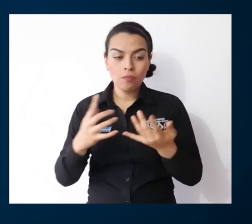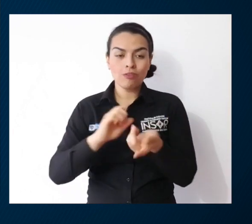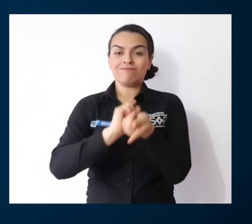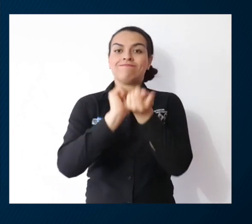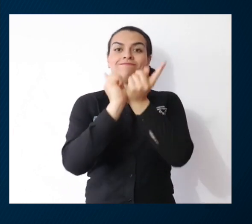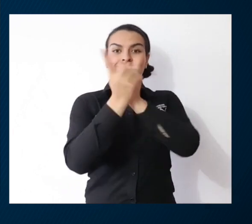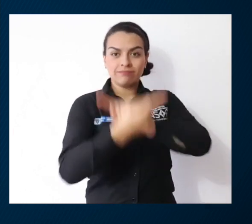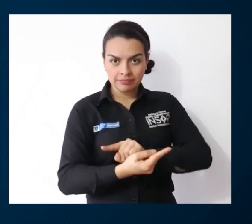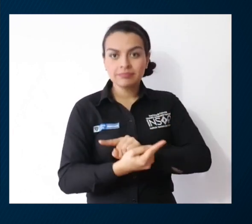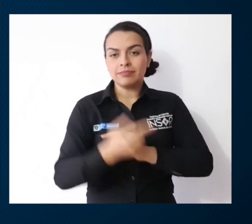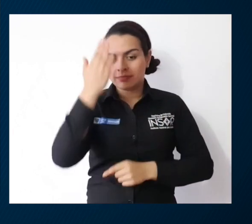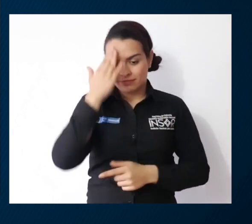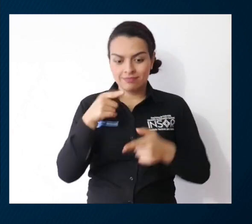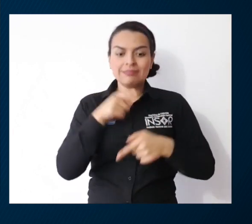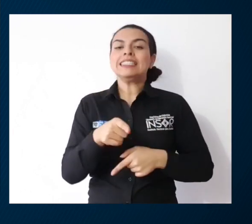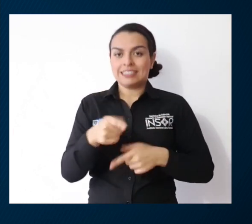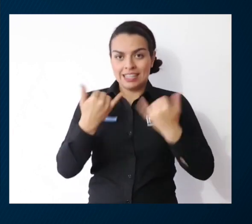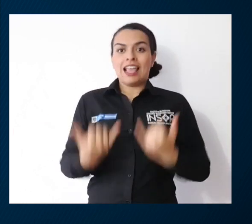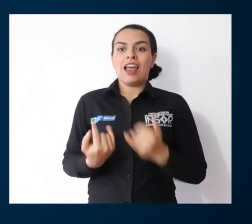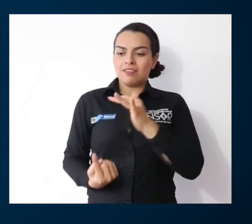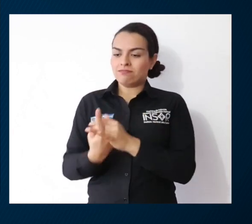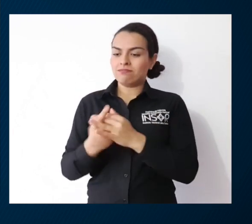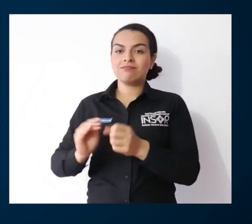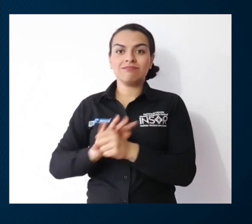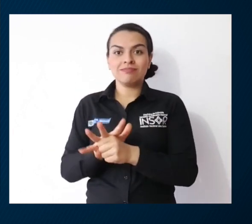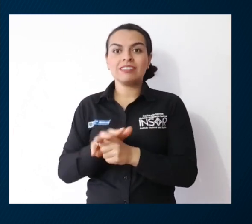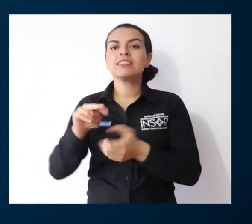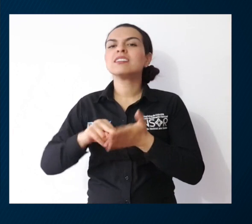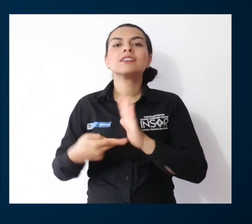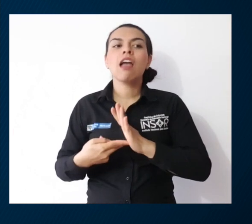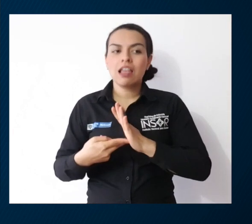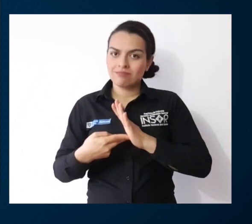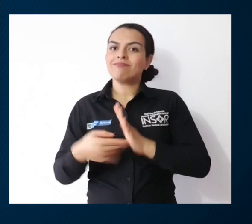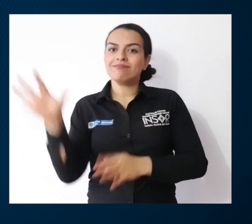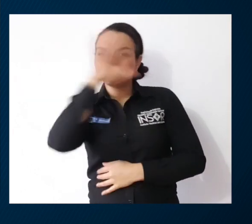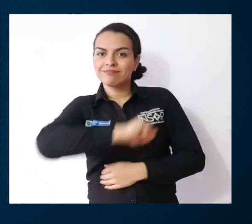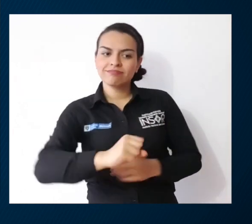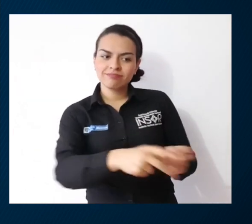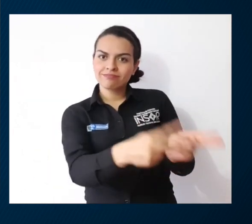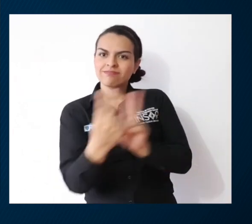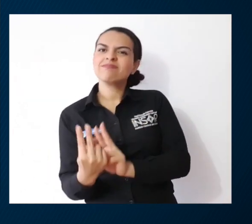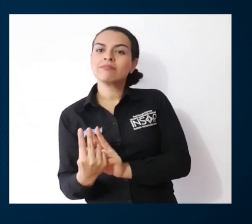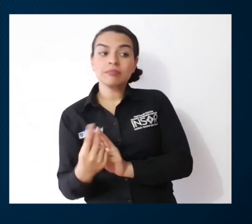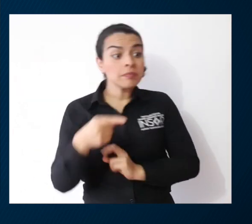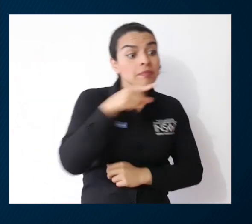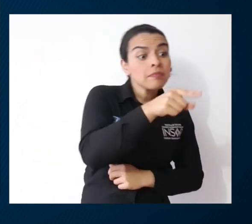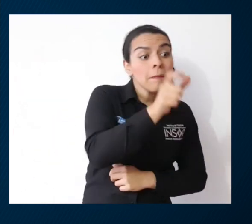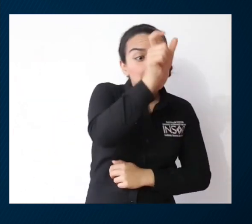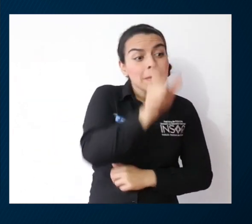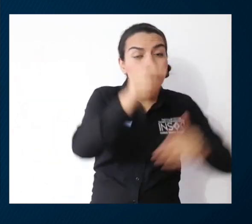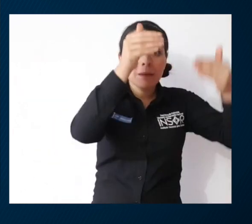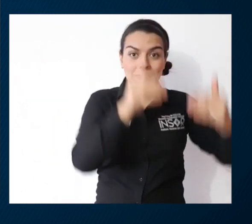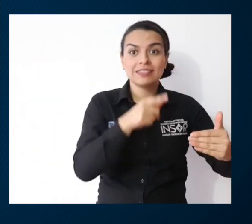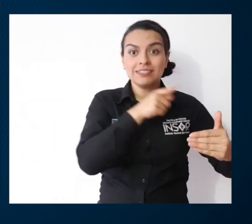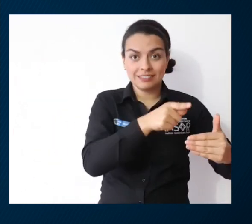esta crisis tiende un puente. ¿Por qué? Porque le hace ver a la familia que no tiene un estudiante con discapacidad y que no tiene estas altas